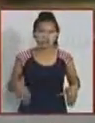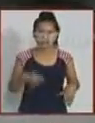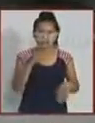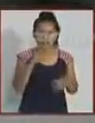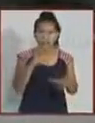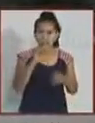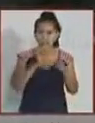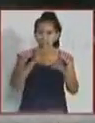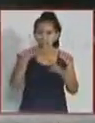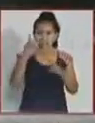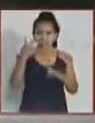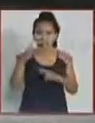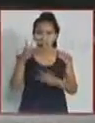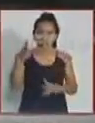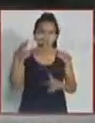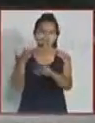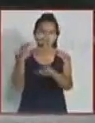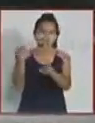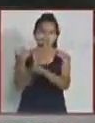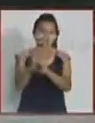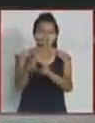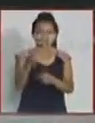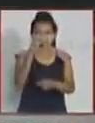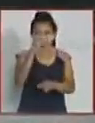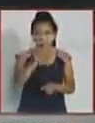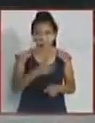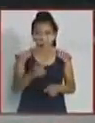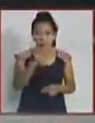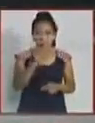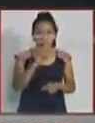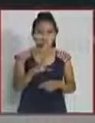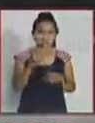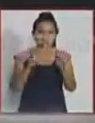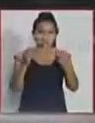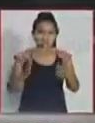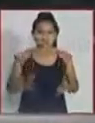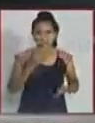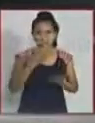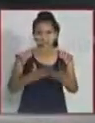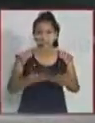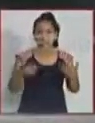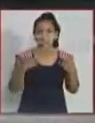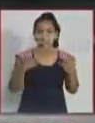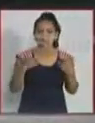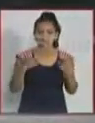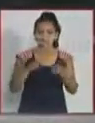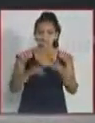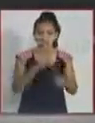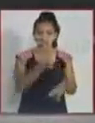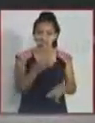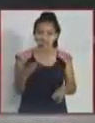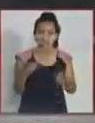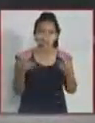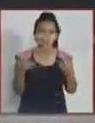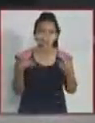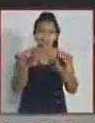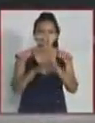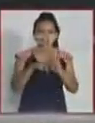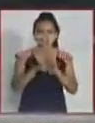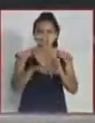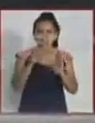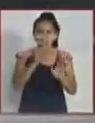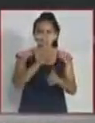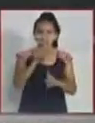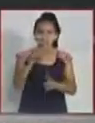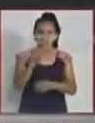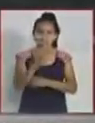uno y creo que es el chofer. Entonces, tengo la placa, tengo un video donde quisiera que nos ayuden,